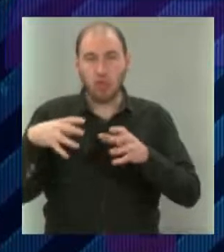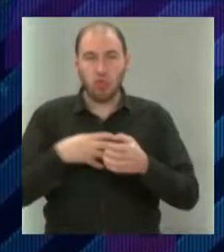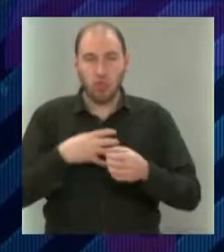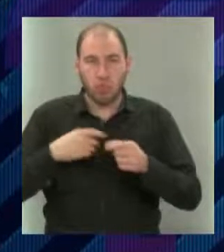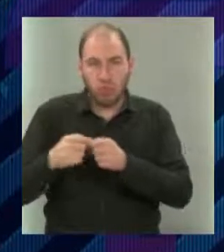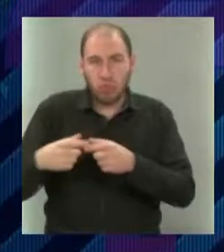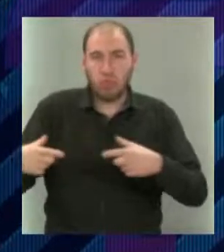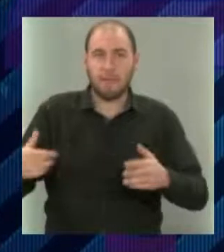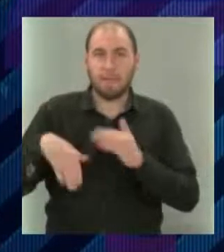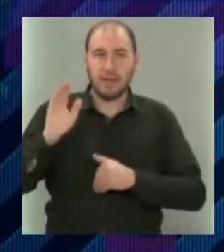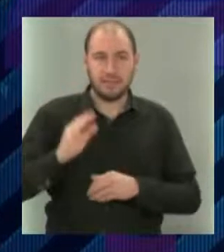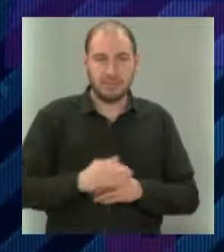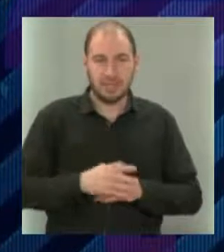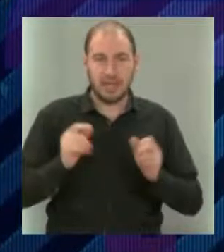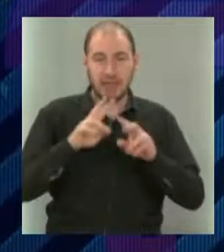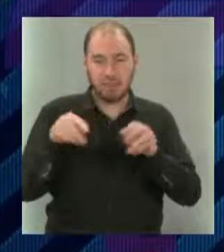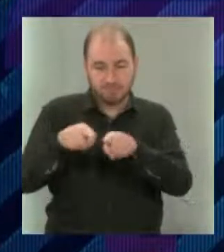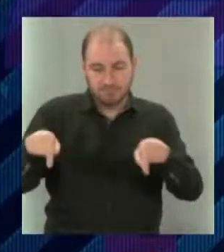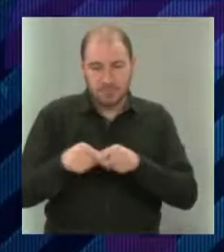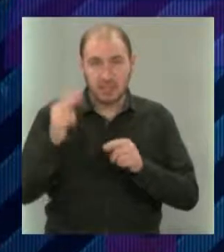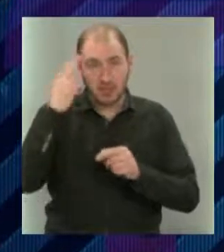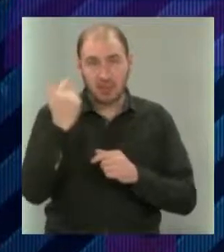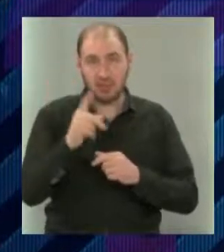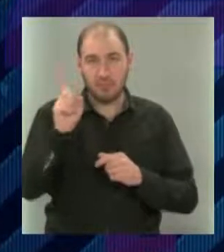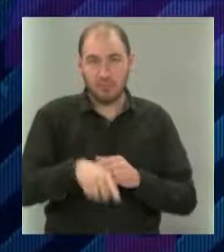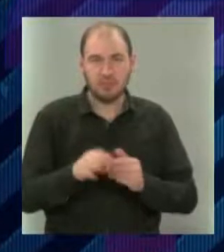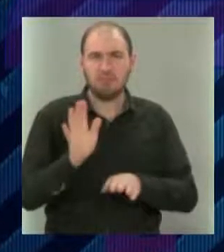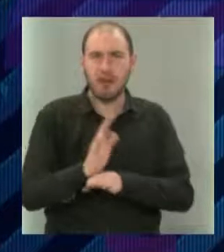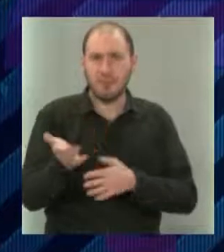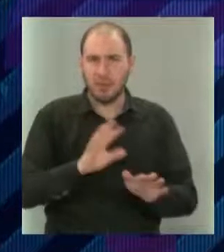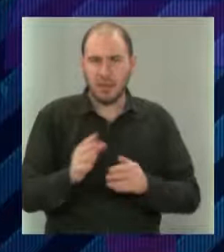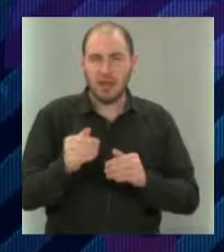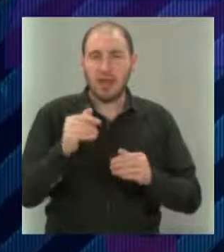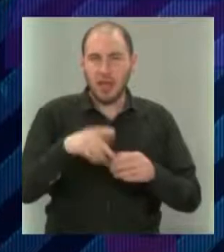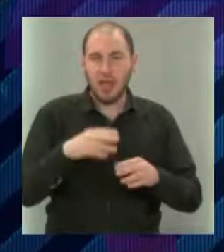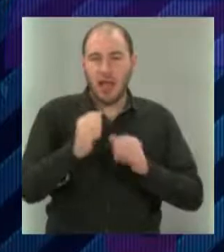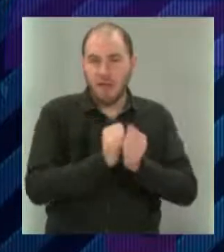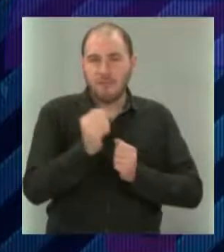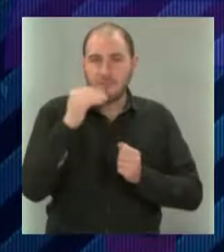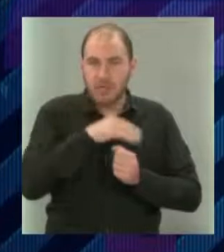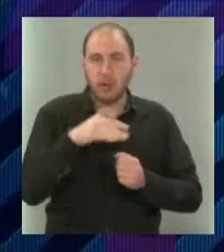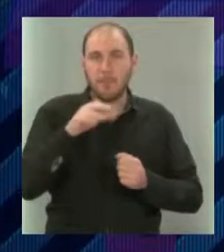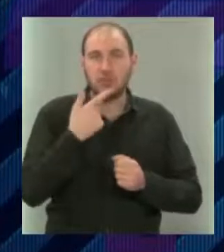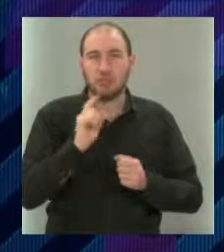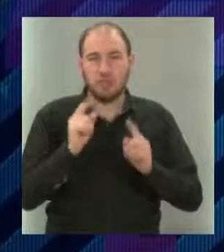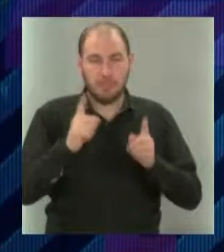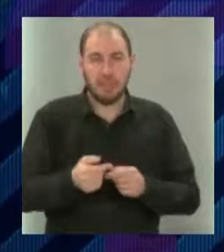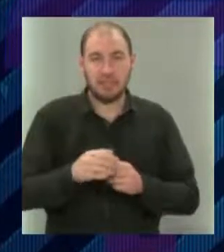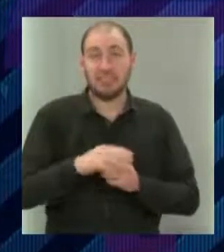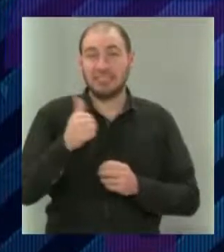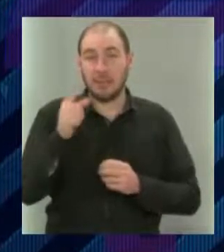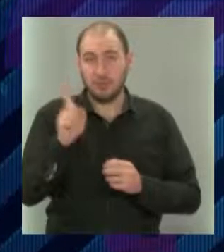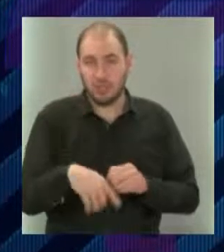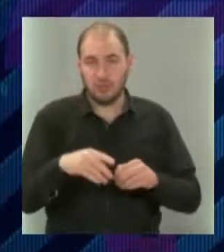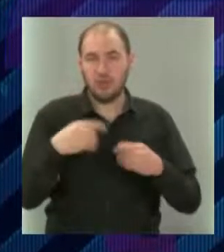mayor superficie. Y en cuanto a superficies, el 92% representa las variedades aptas para elaboración de vinos y mostos, el 6%